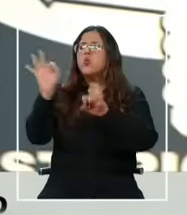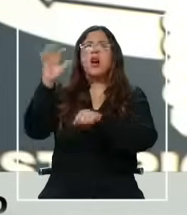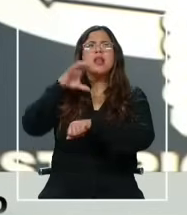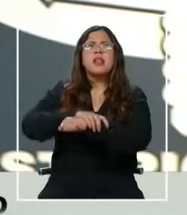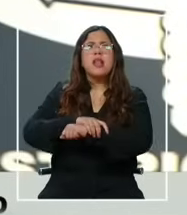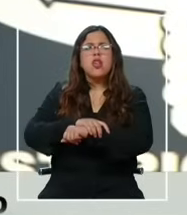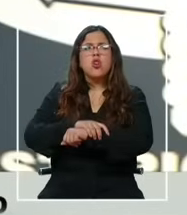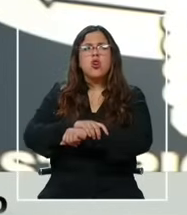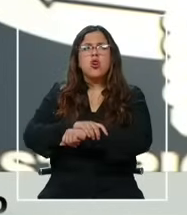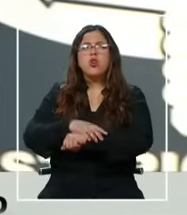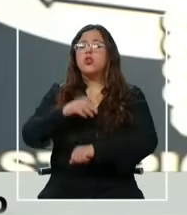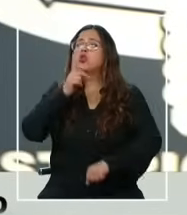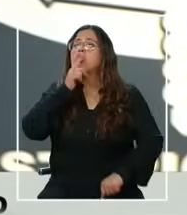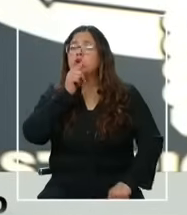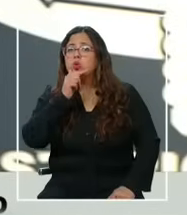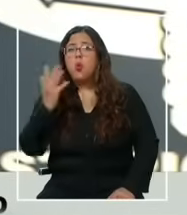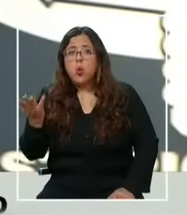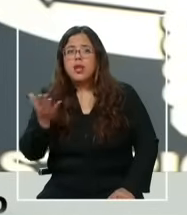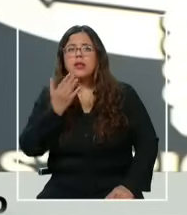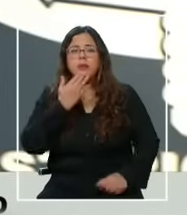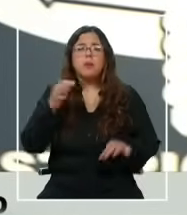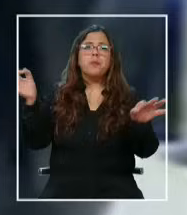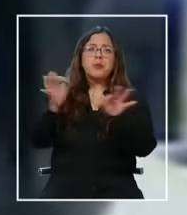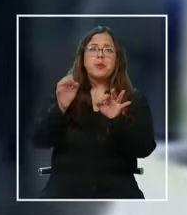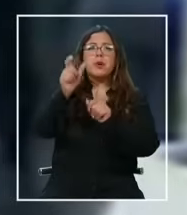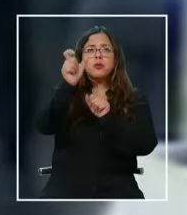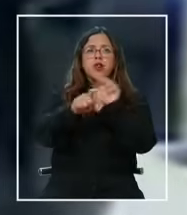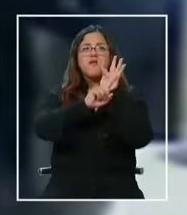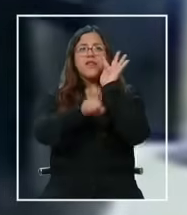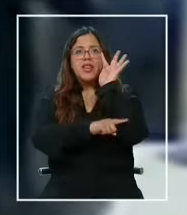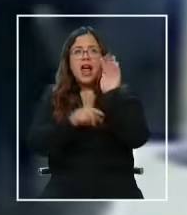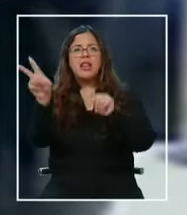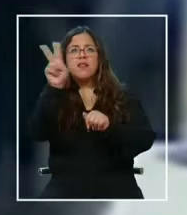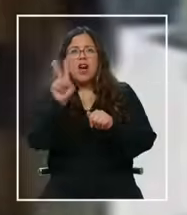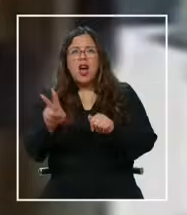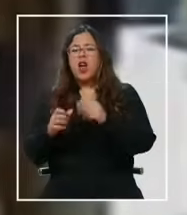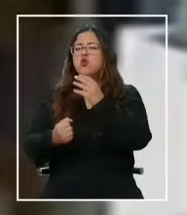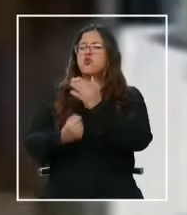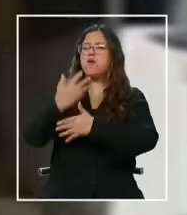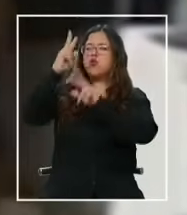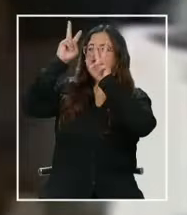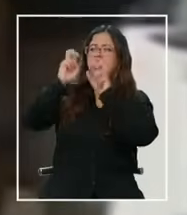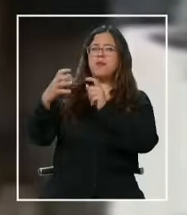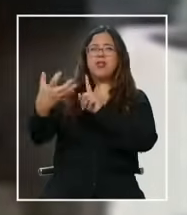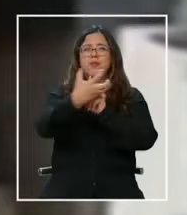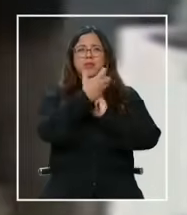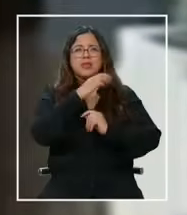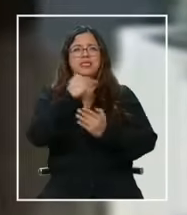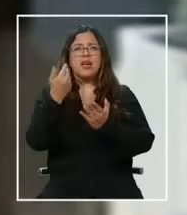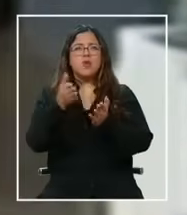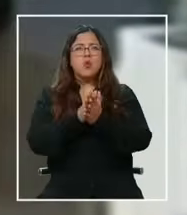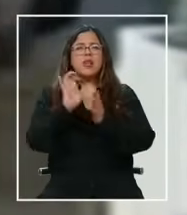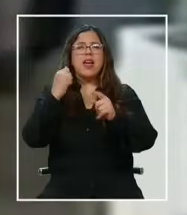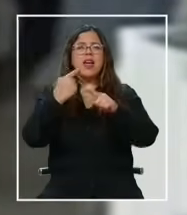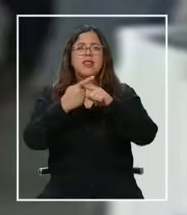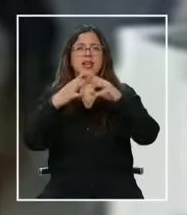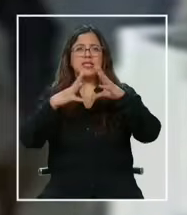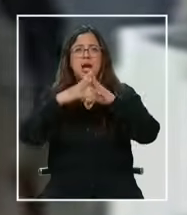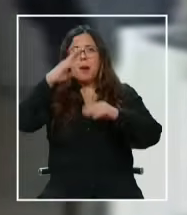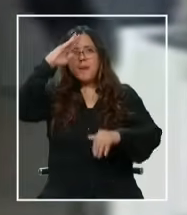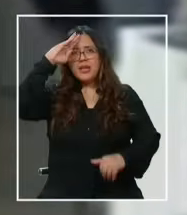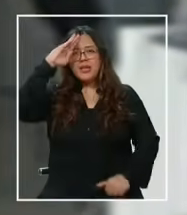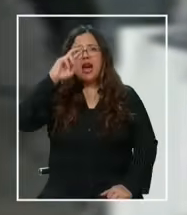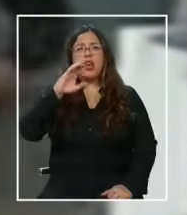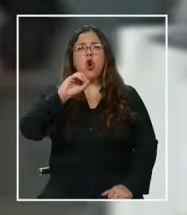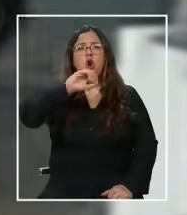detenido cuentos y dees venezolano que abren una nueva Arista en el caso del secuestro y homicidio del exteniente ronal